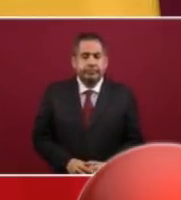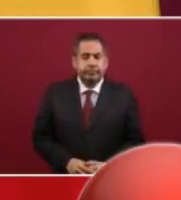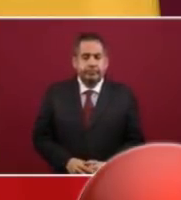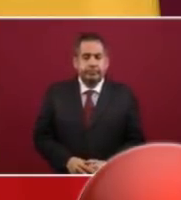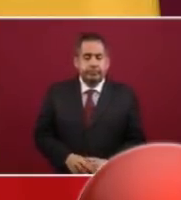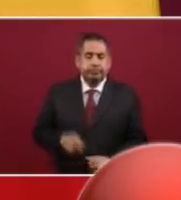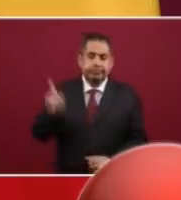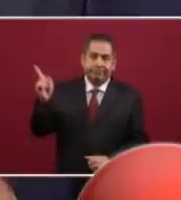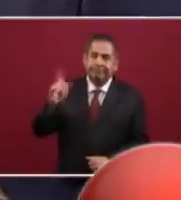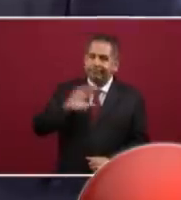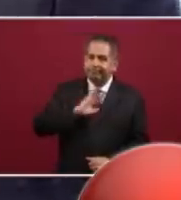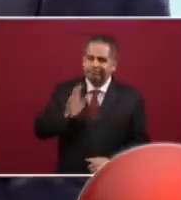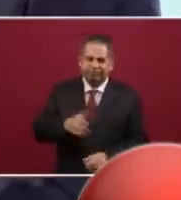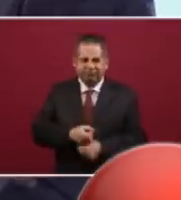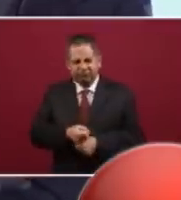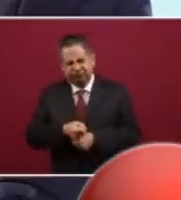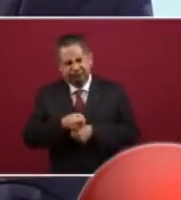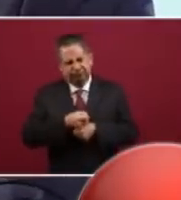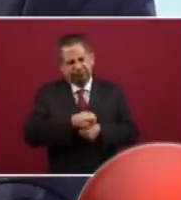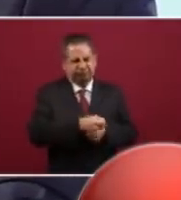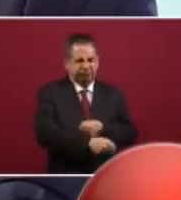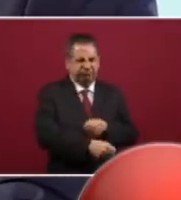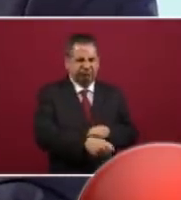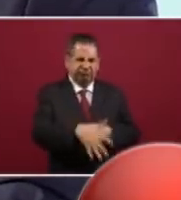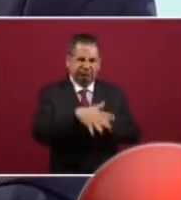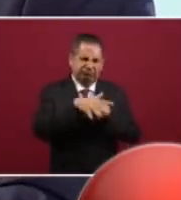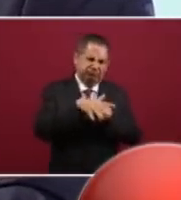avasallado por la fuerza,